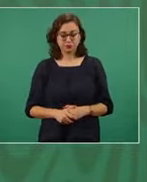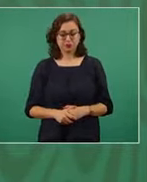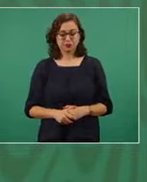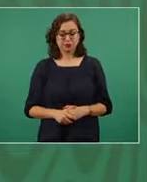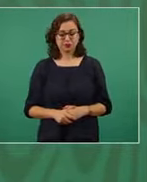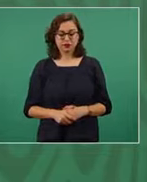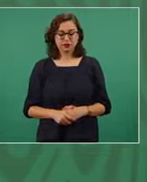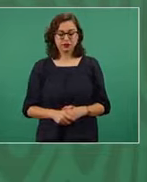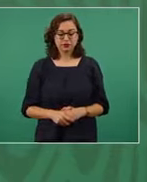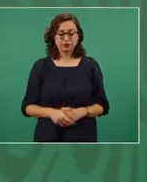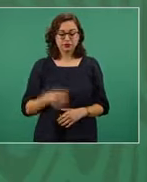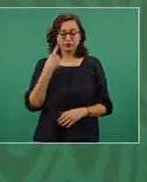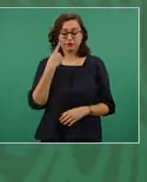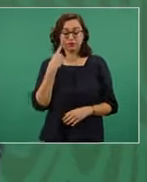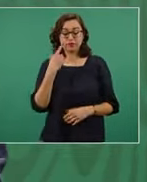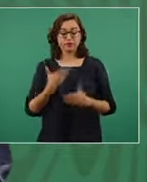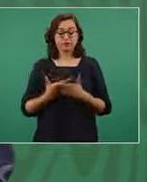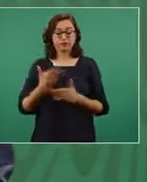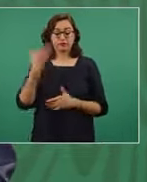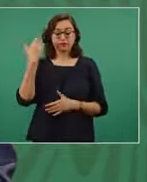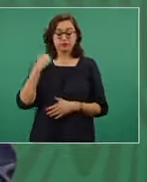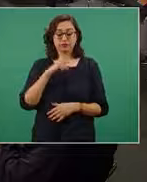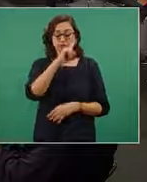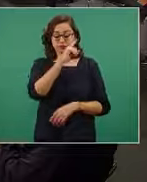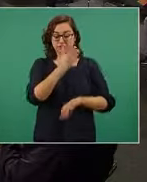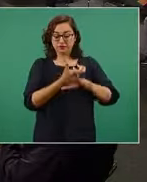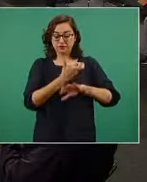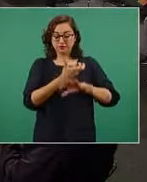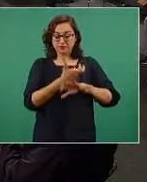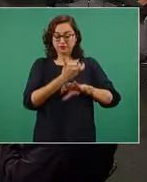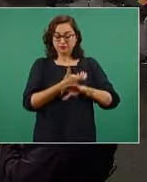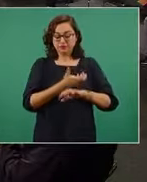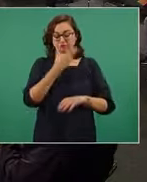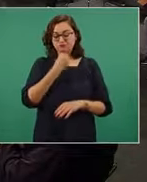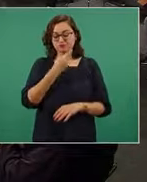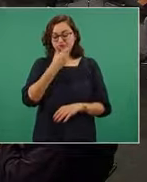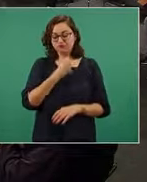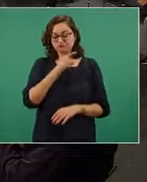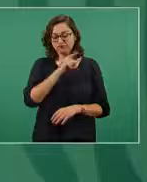Clinton utilizó una expresión como candidato